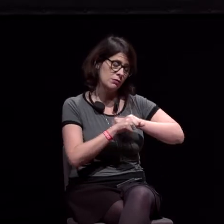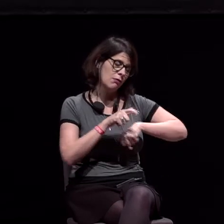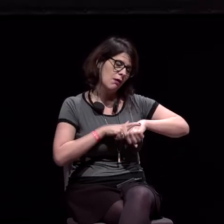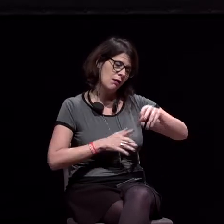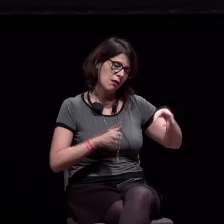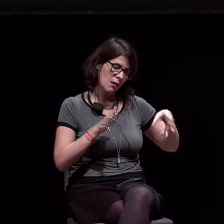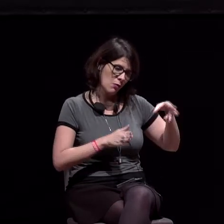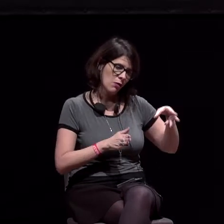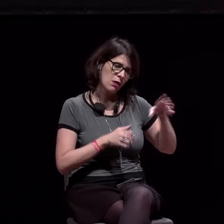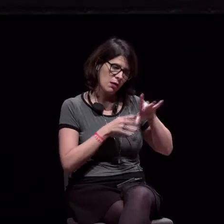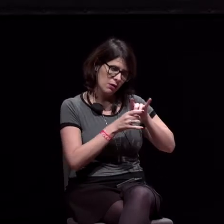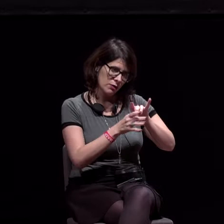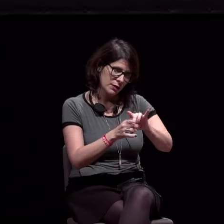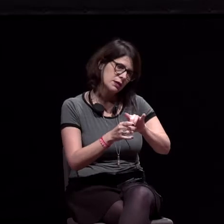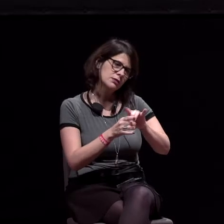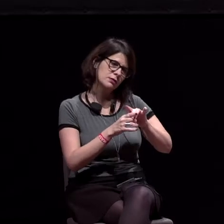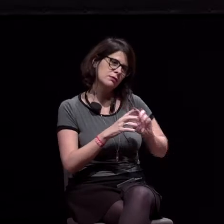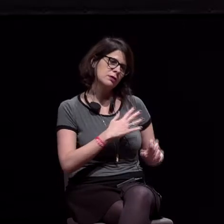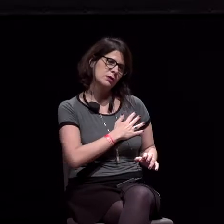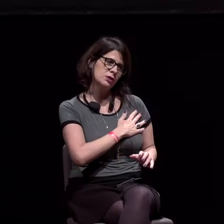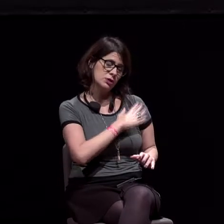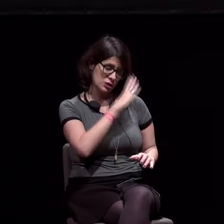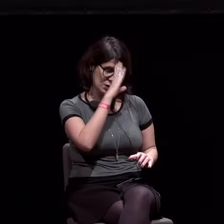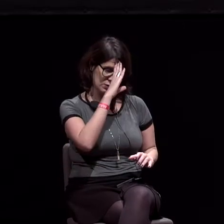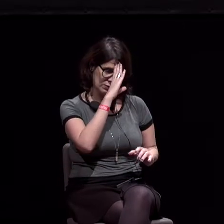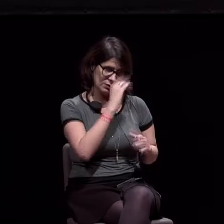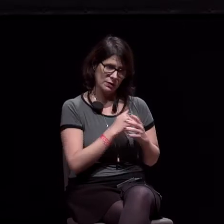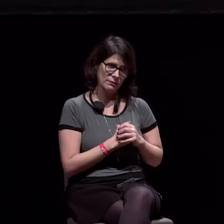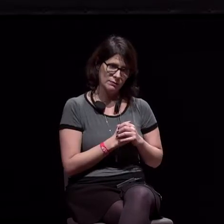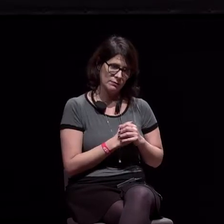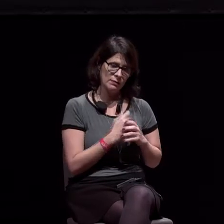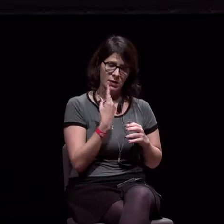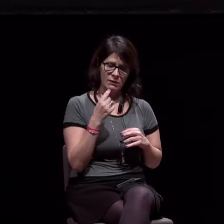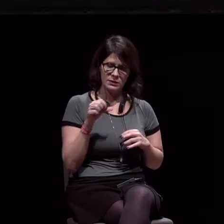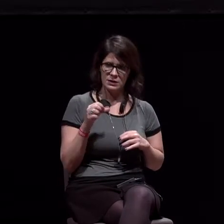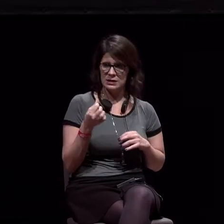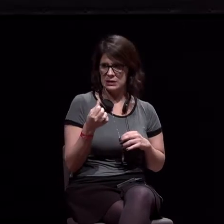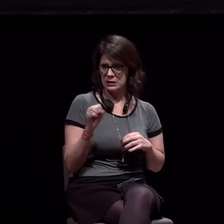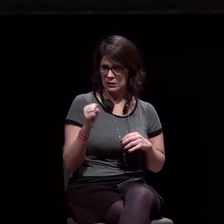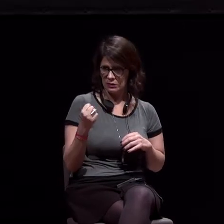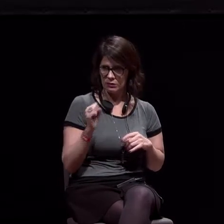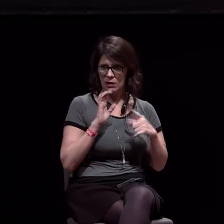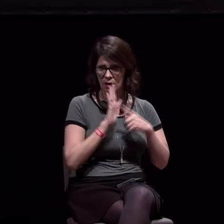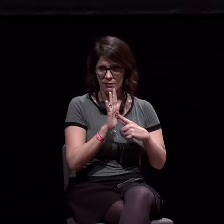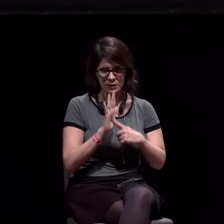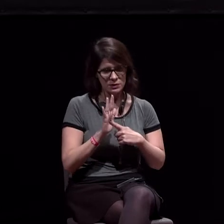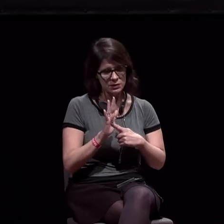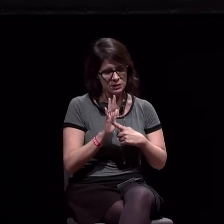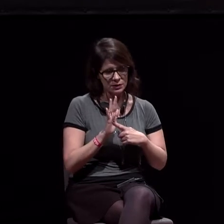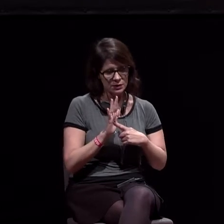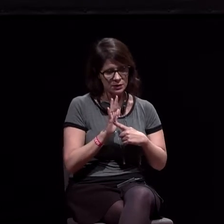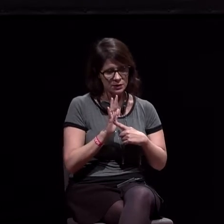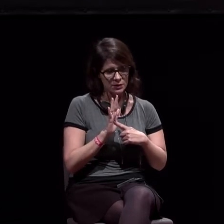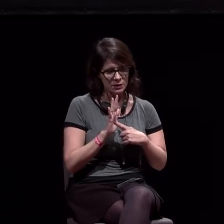Acto Institucional número 5 en el 68, presentar al lado de las obras maestras de la colección, obras maestras de la